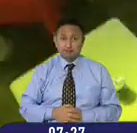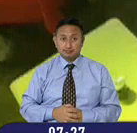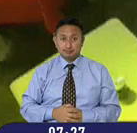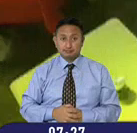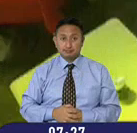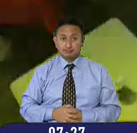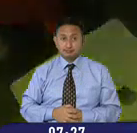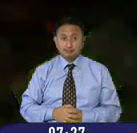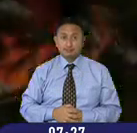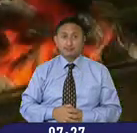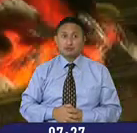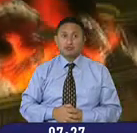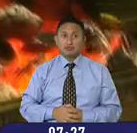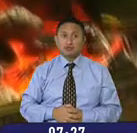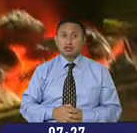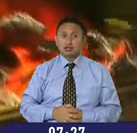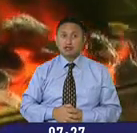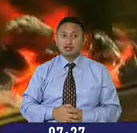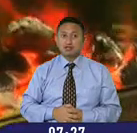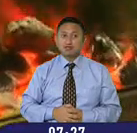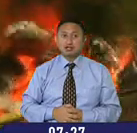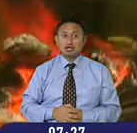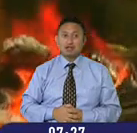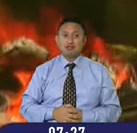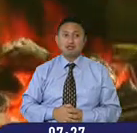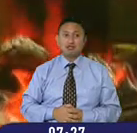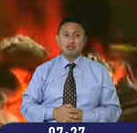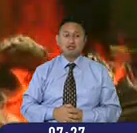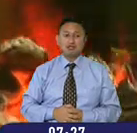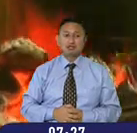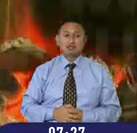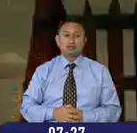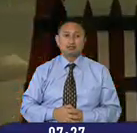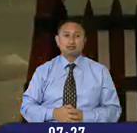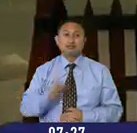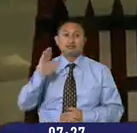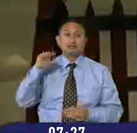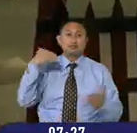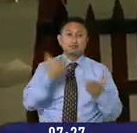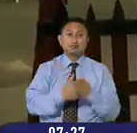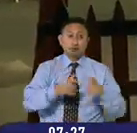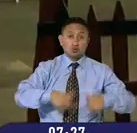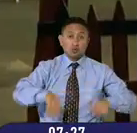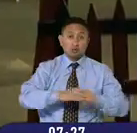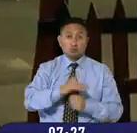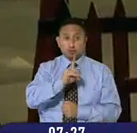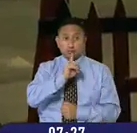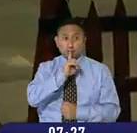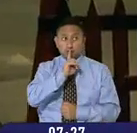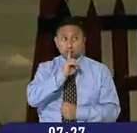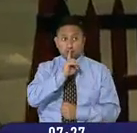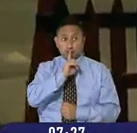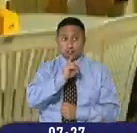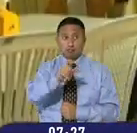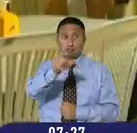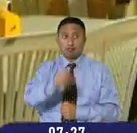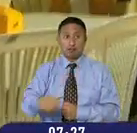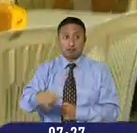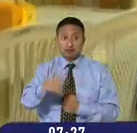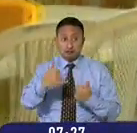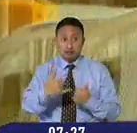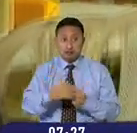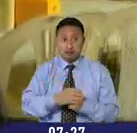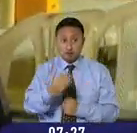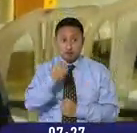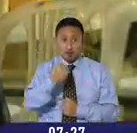amedrentar a los clientes. Para el propietario de este negocio, los individuos llegaron al sitio sigilosamente y perjudicaron a quienes encontraron